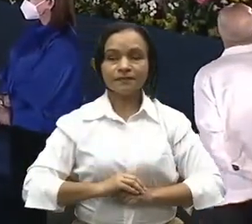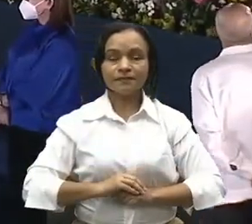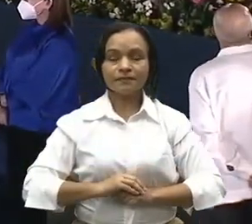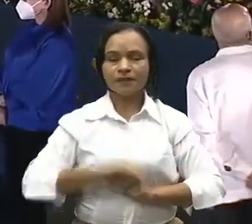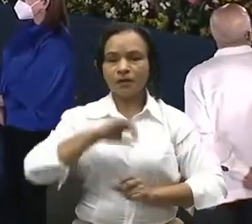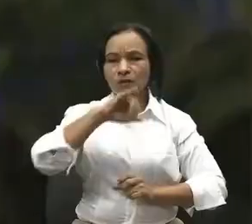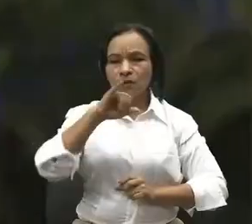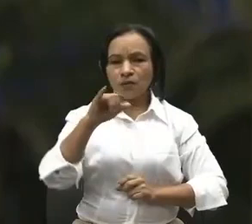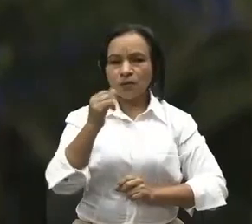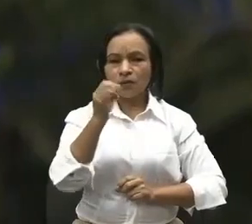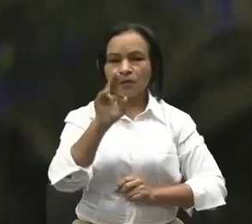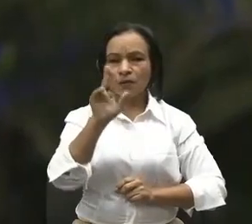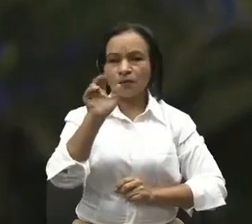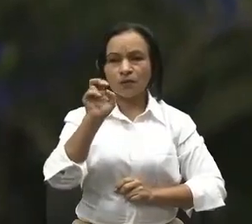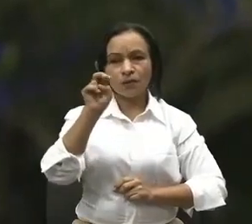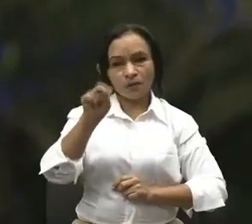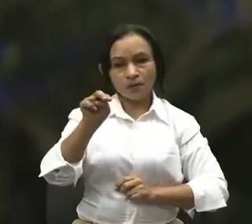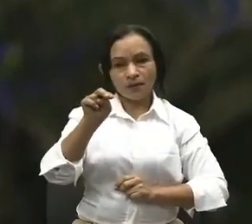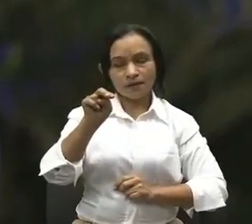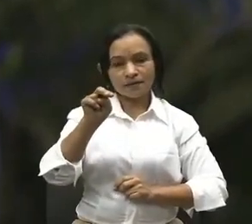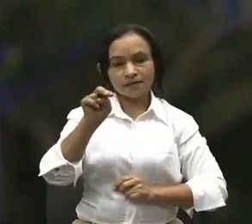Juan Orlando Hernández,